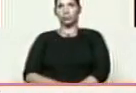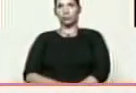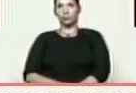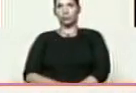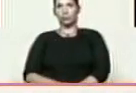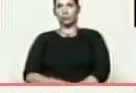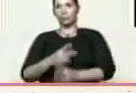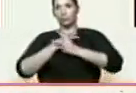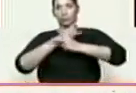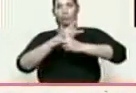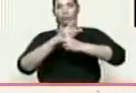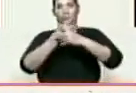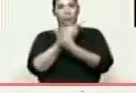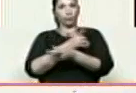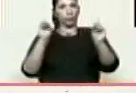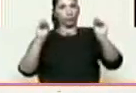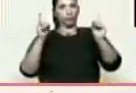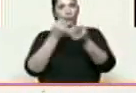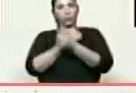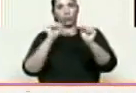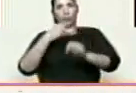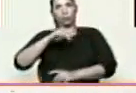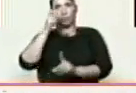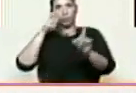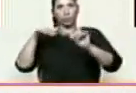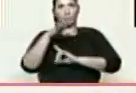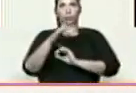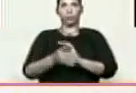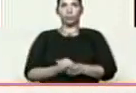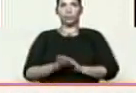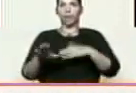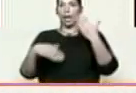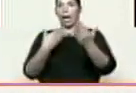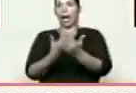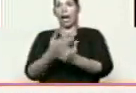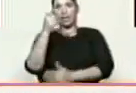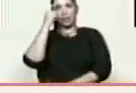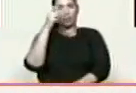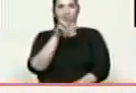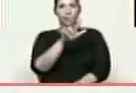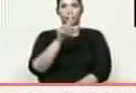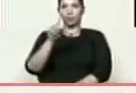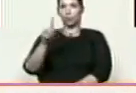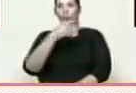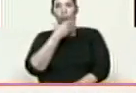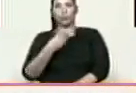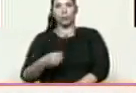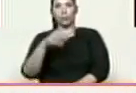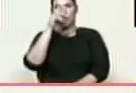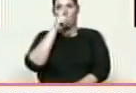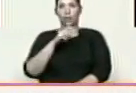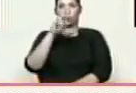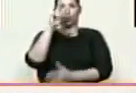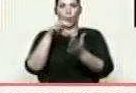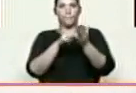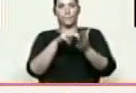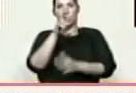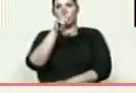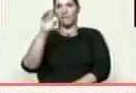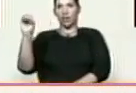voluntad democrática y soberana de nuestro pueblo, al menos hasta el día 31 de diciembre del año